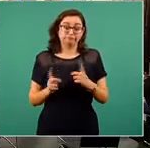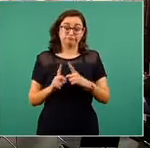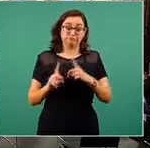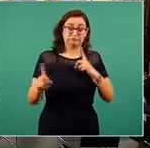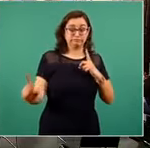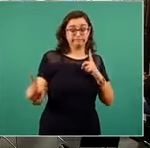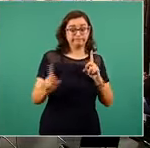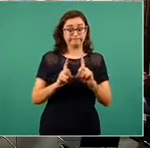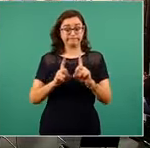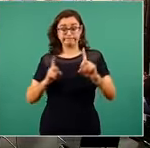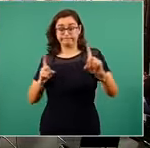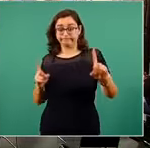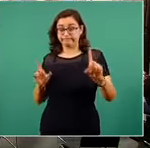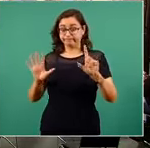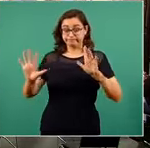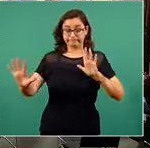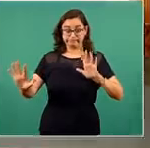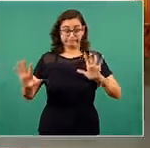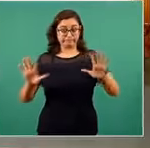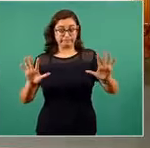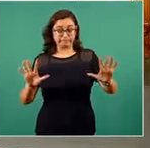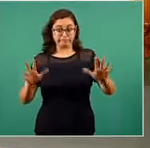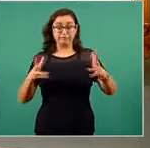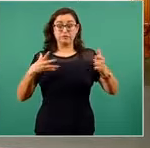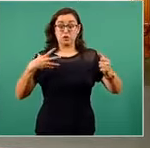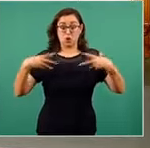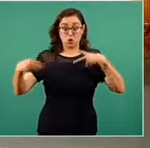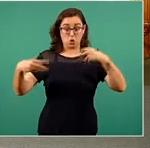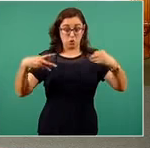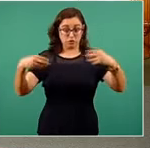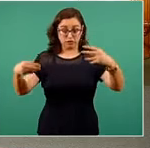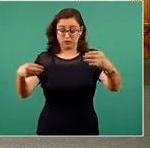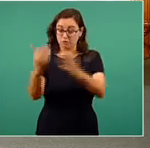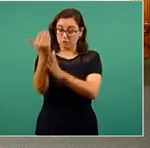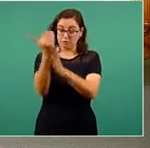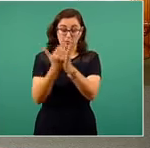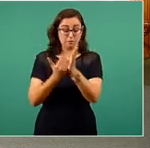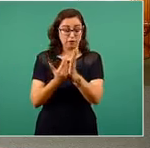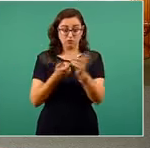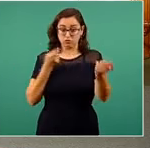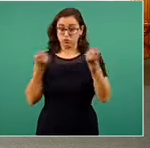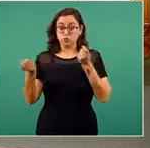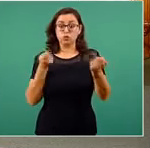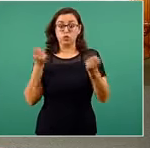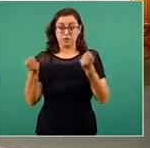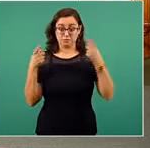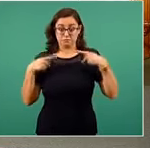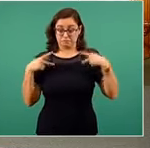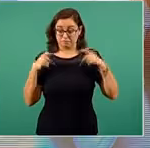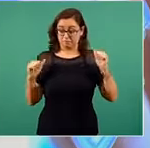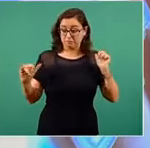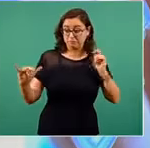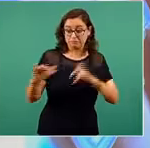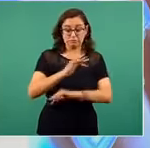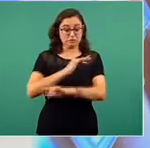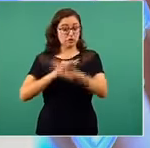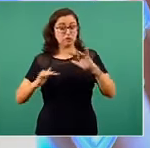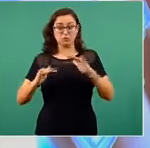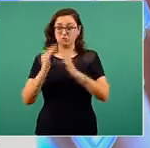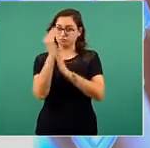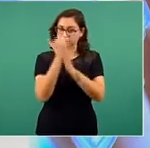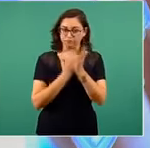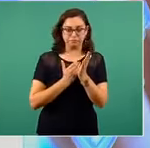distancia, para disminuir la oportunidad de que se encuentren las personas y se contagien unas con otras. Eso reduce la cantidad de